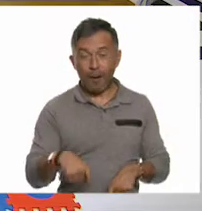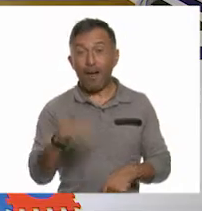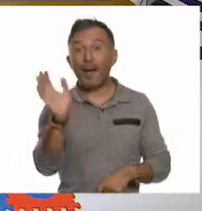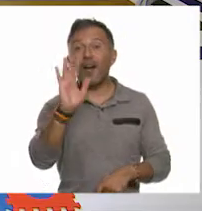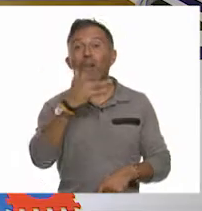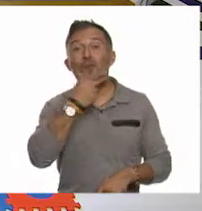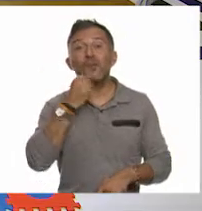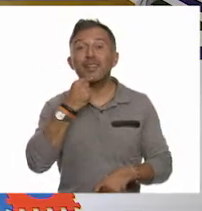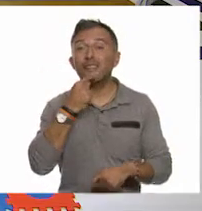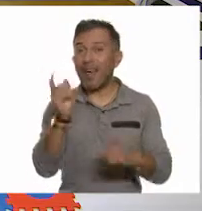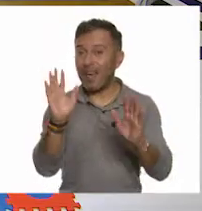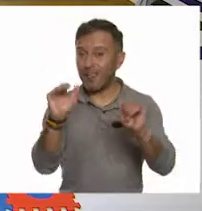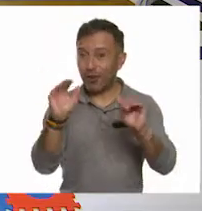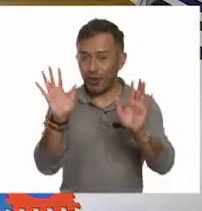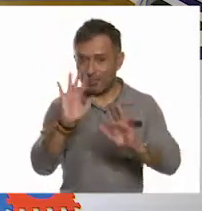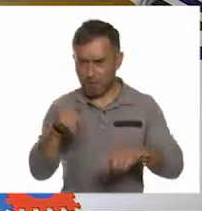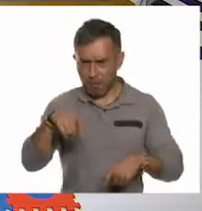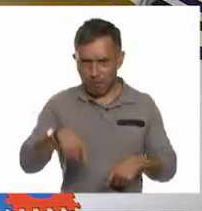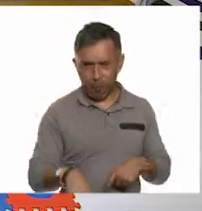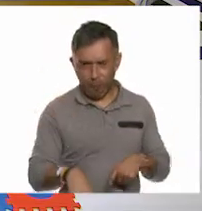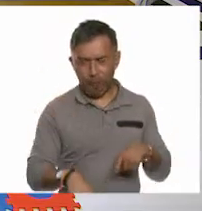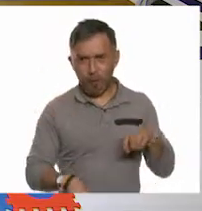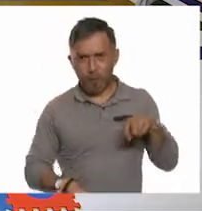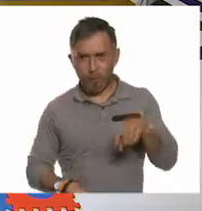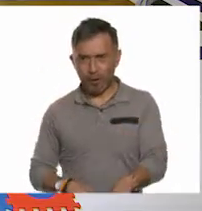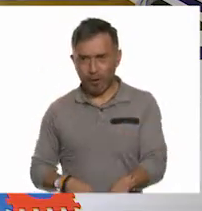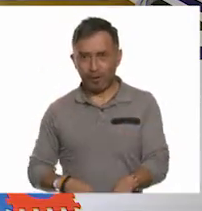¡Adiós, niñas y niños! ¡Pum!